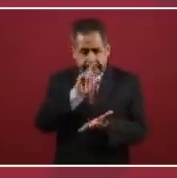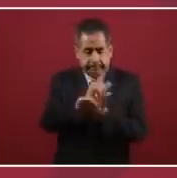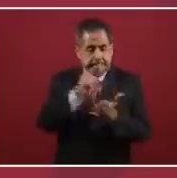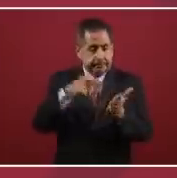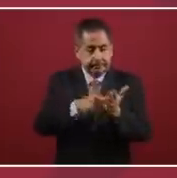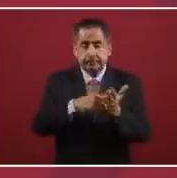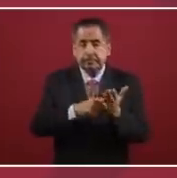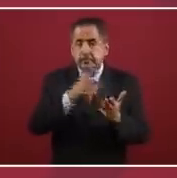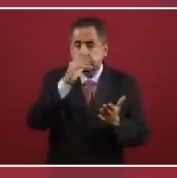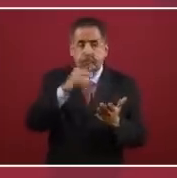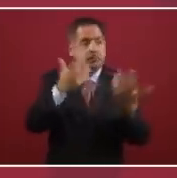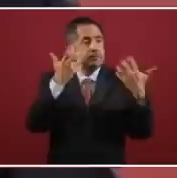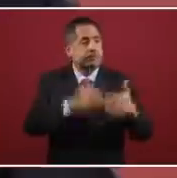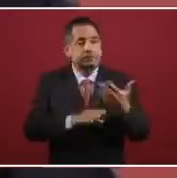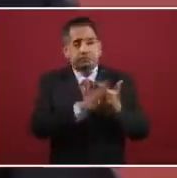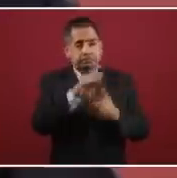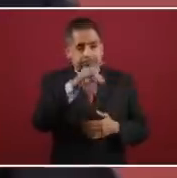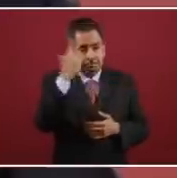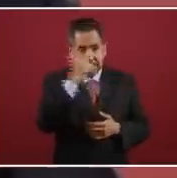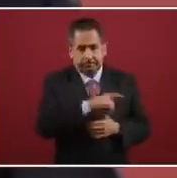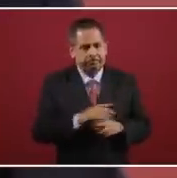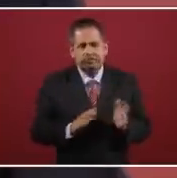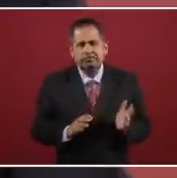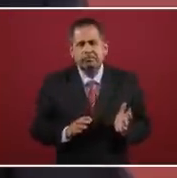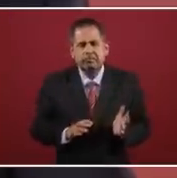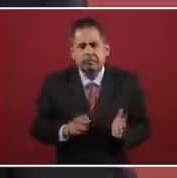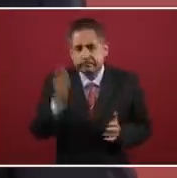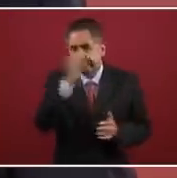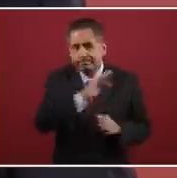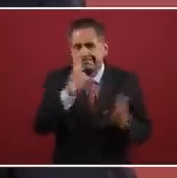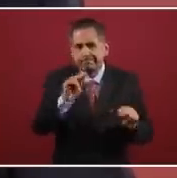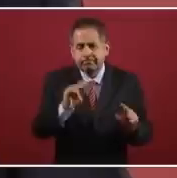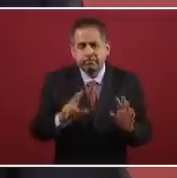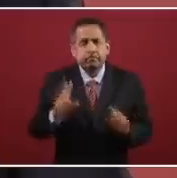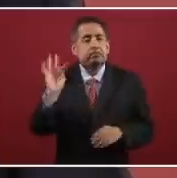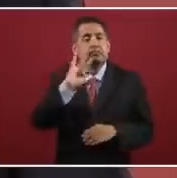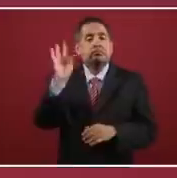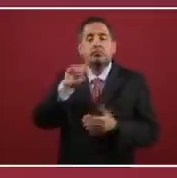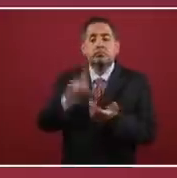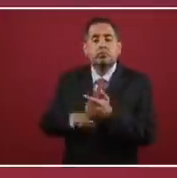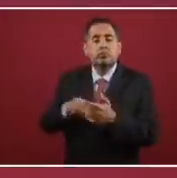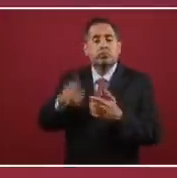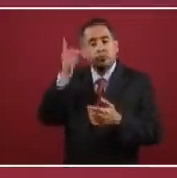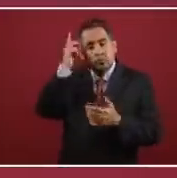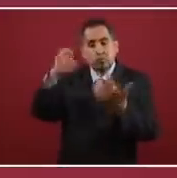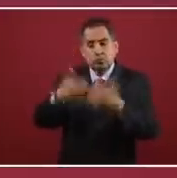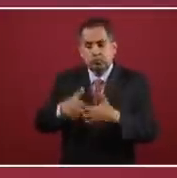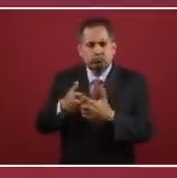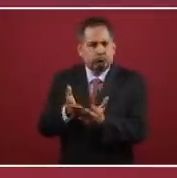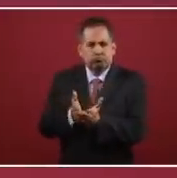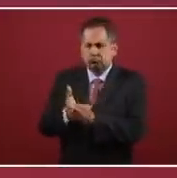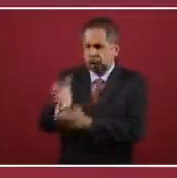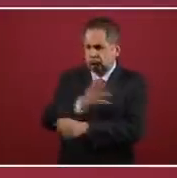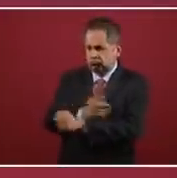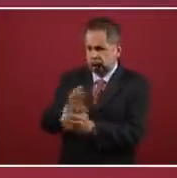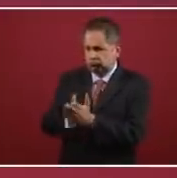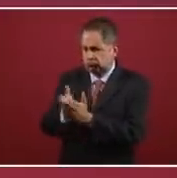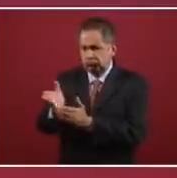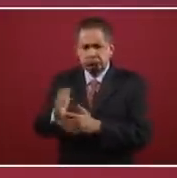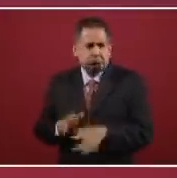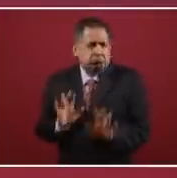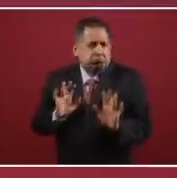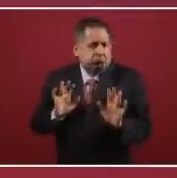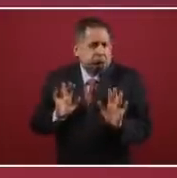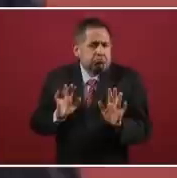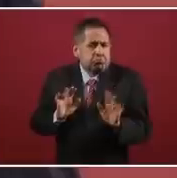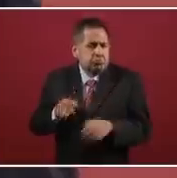empresas fantasmas, pero si un empresario es recto